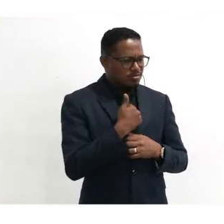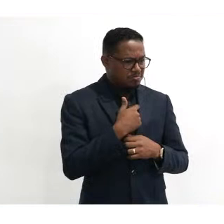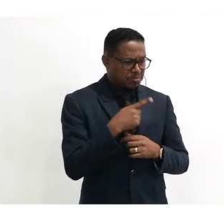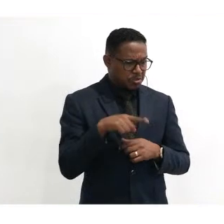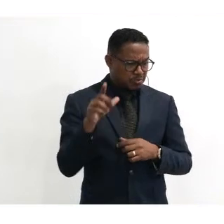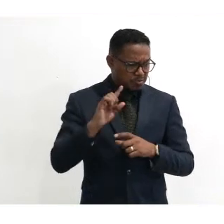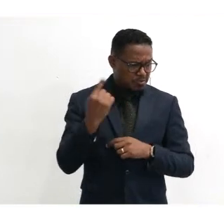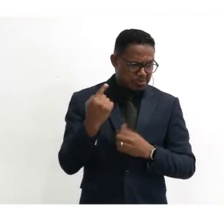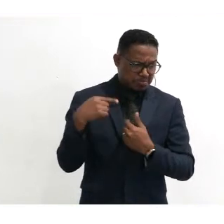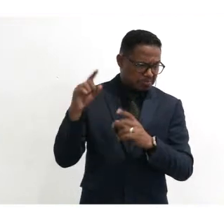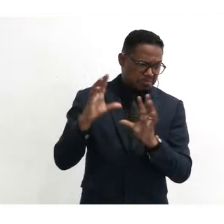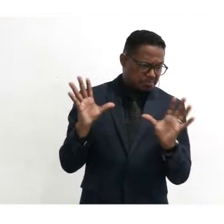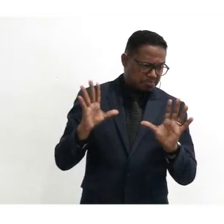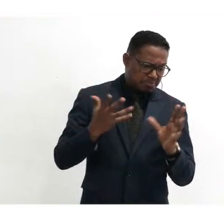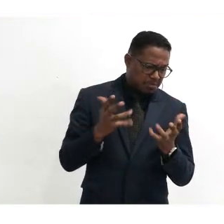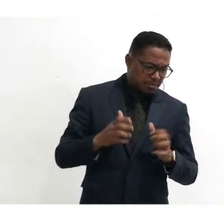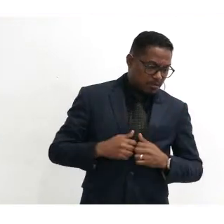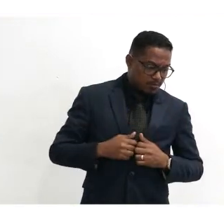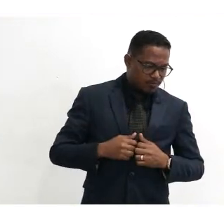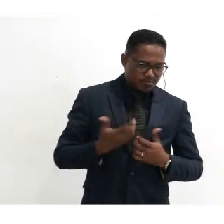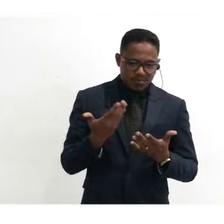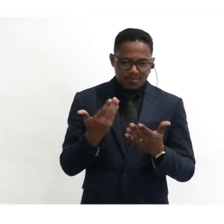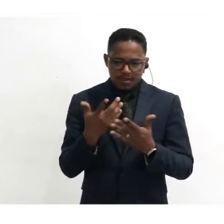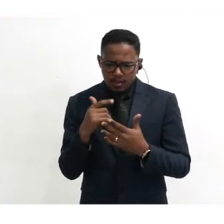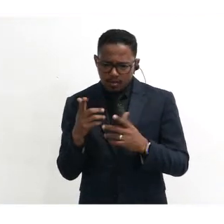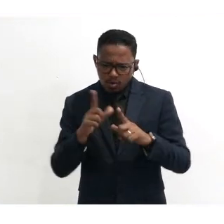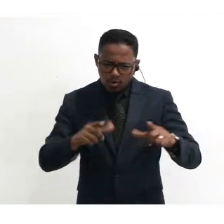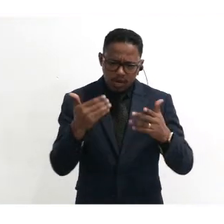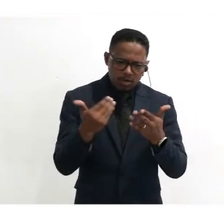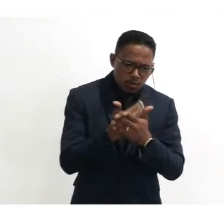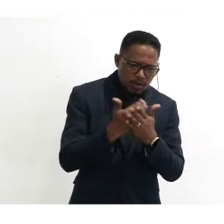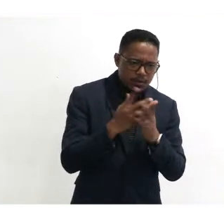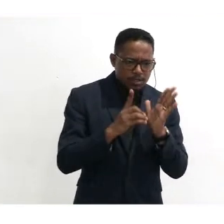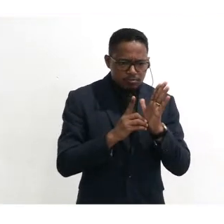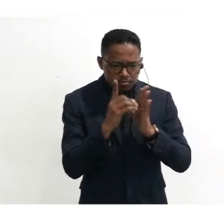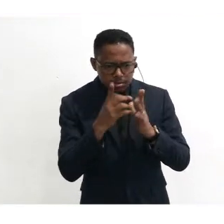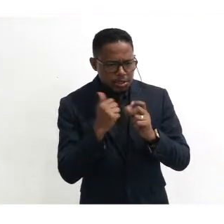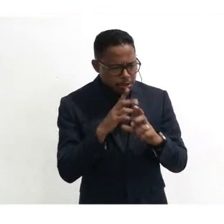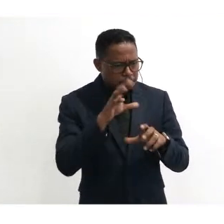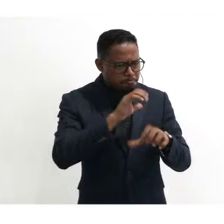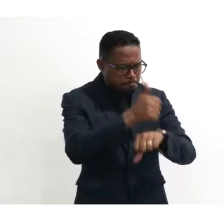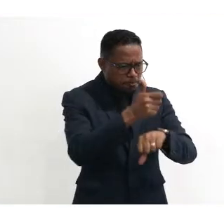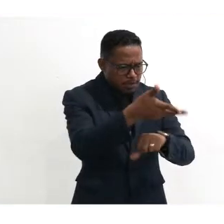new site and new location that's developing, and we don't want to miss.